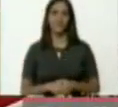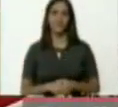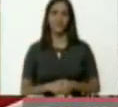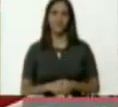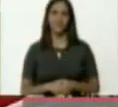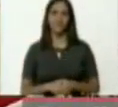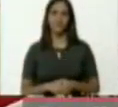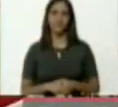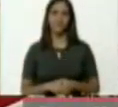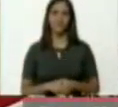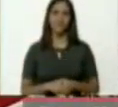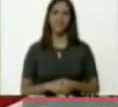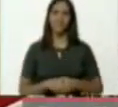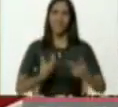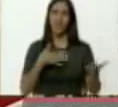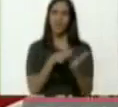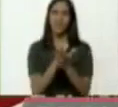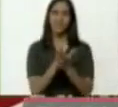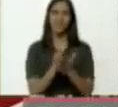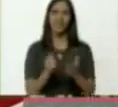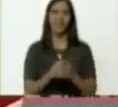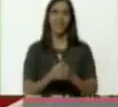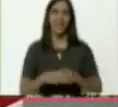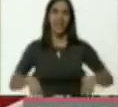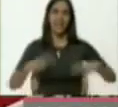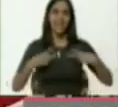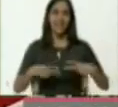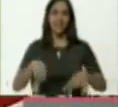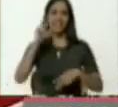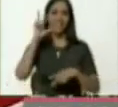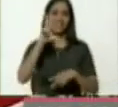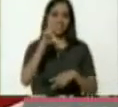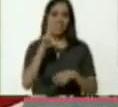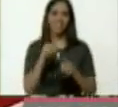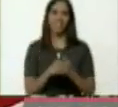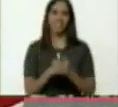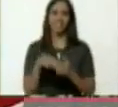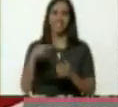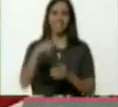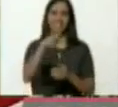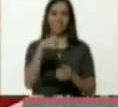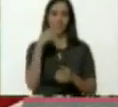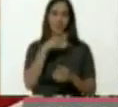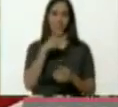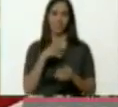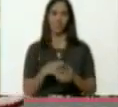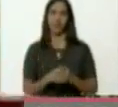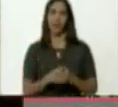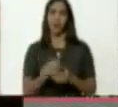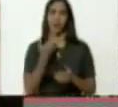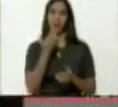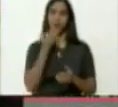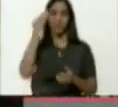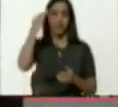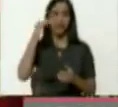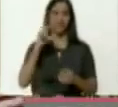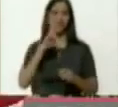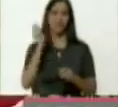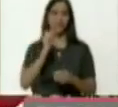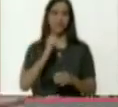¿Qué le deparará el destino a estas tres alimañas políticas? Pronto lo sabremos, en